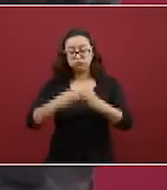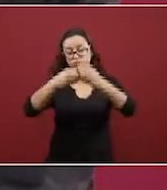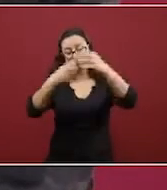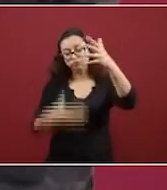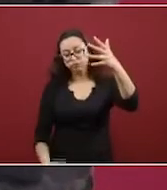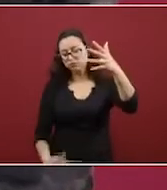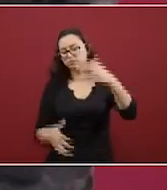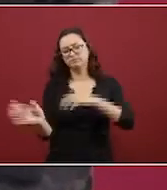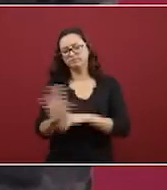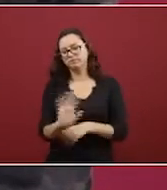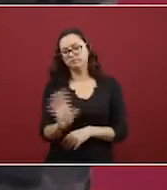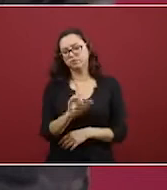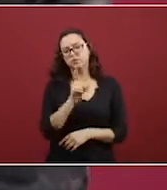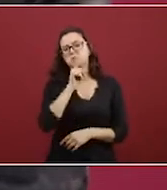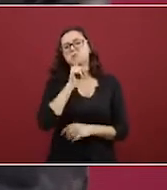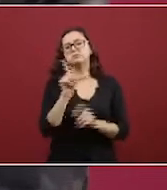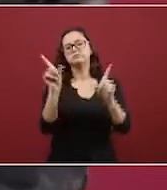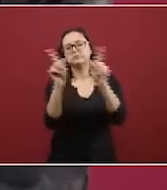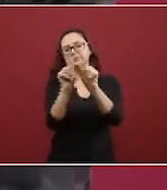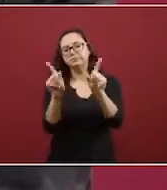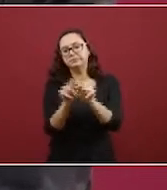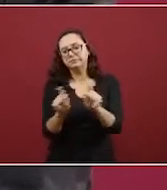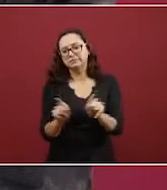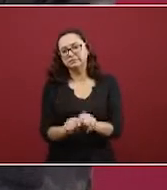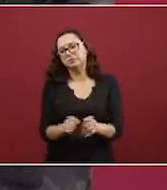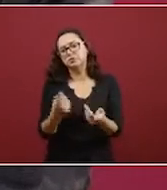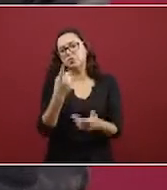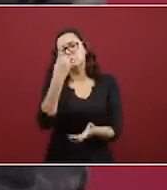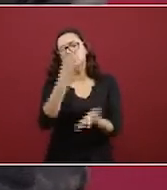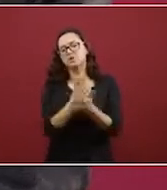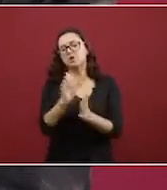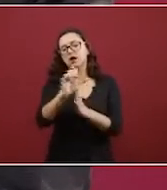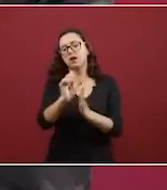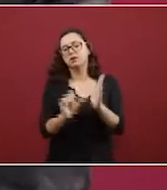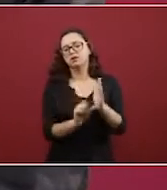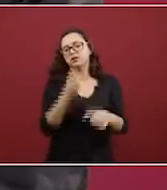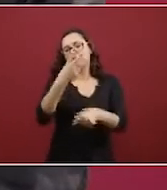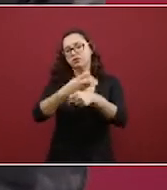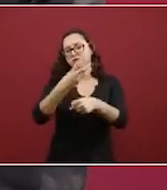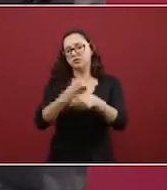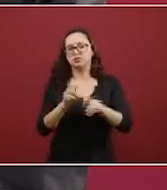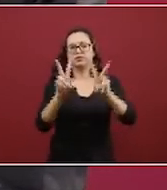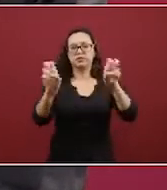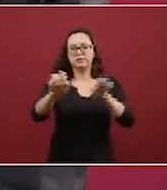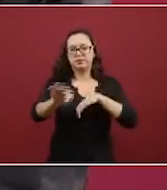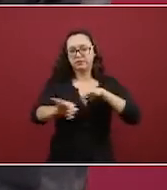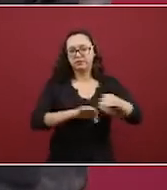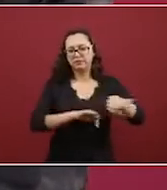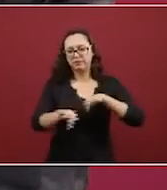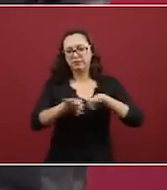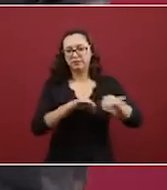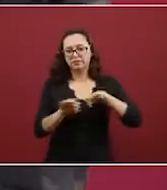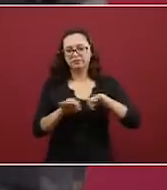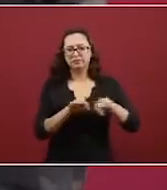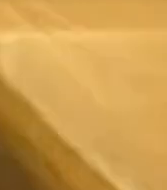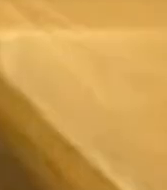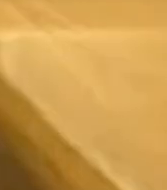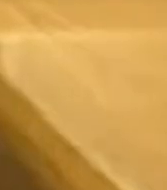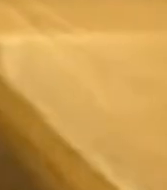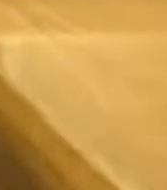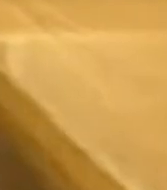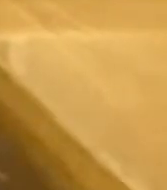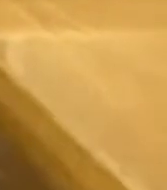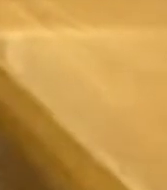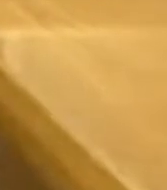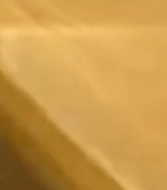de méxico porque no puede haber una verdadera reforma educativa sin los estos en conferencia de prensa el mandatario federal exhortó a los